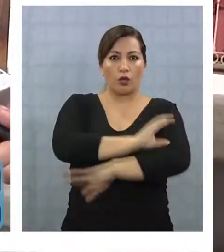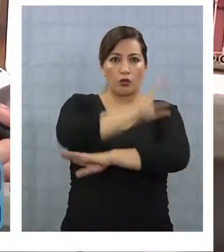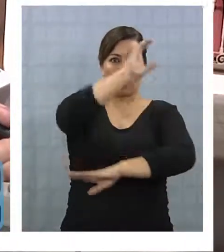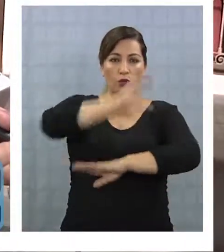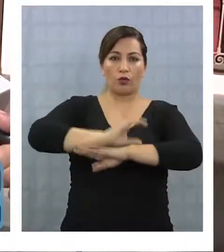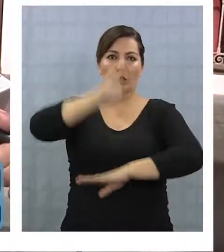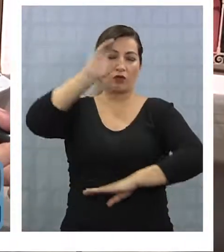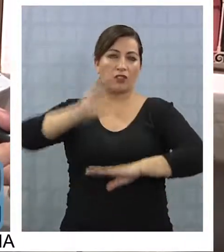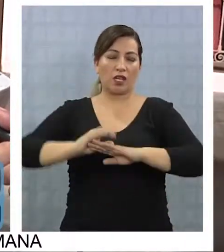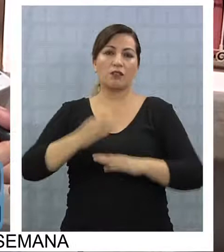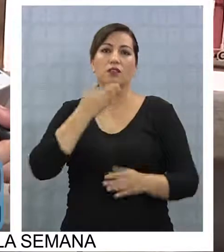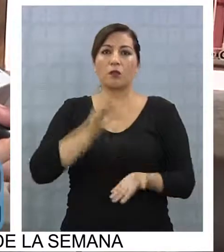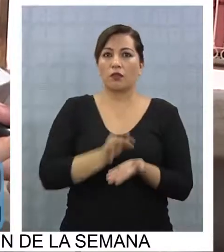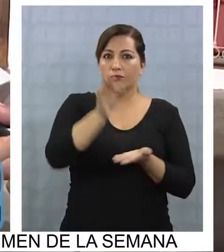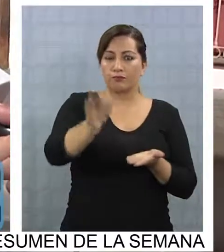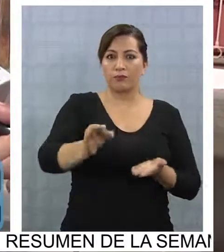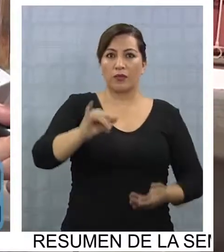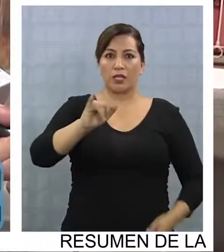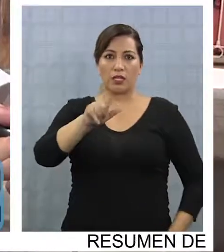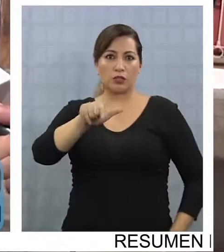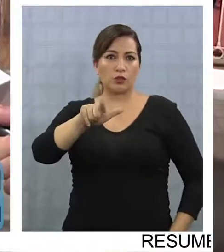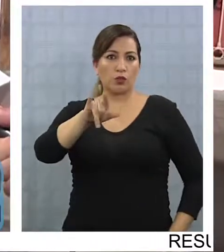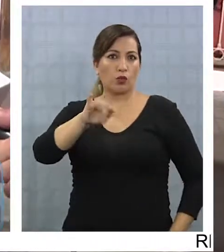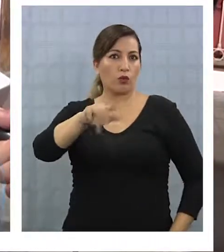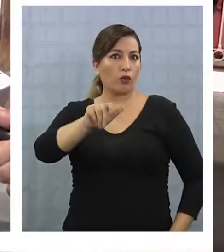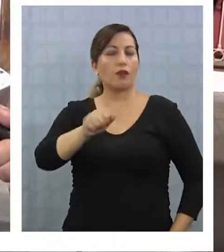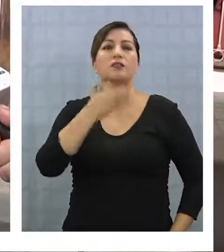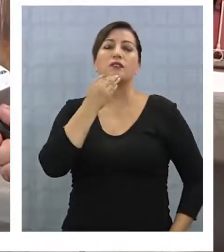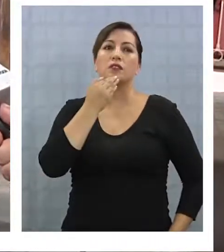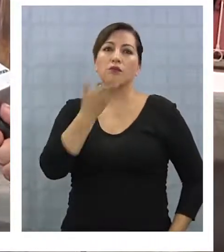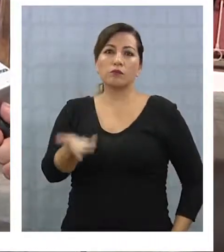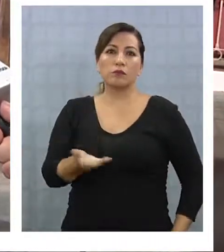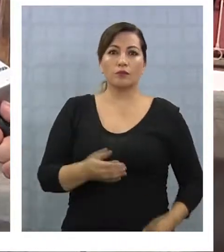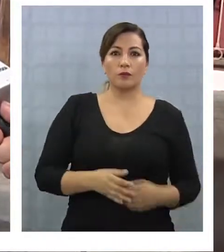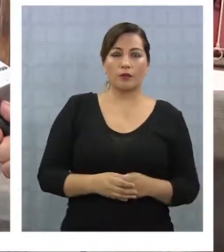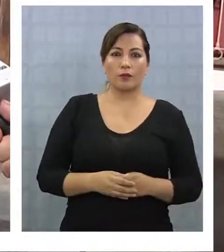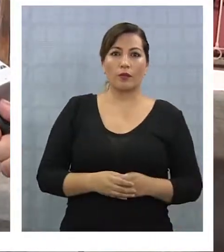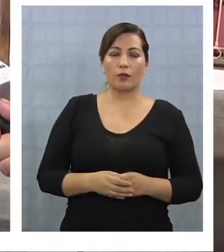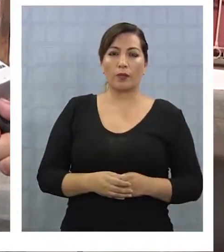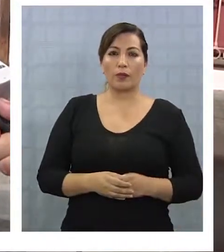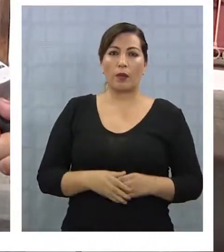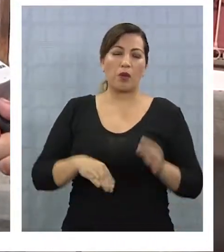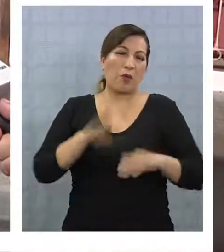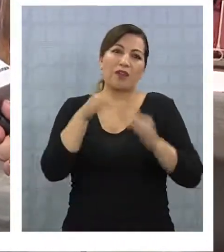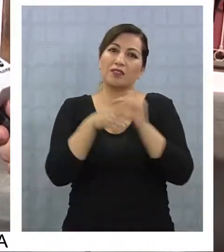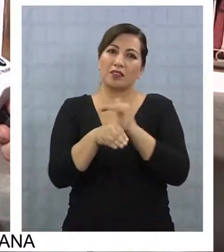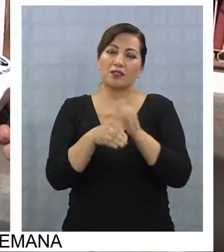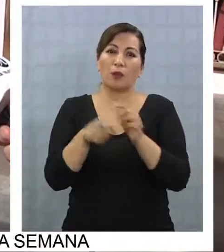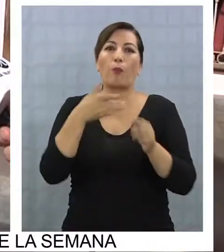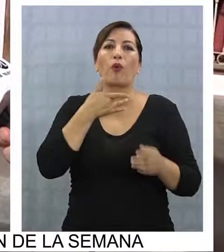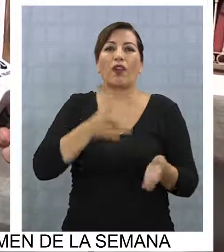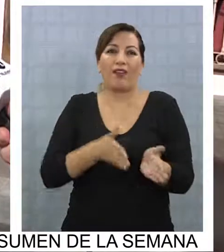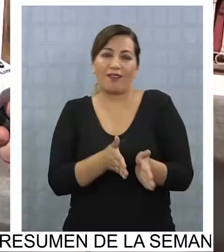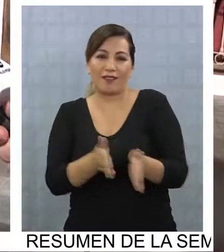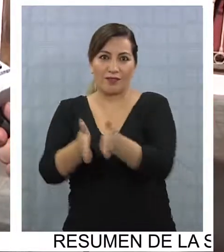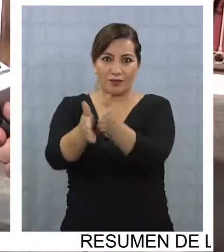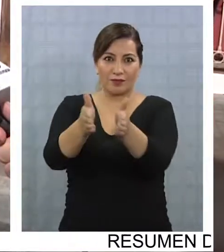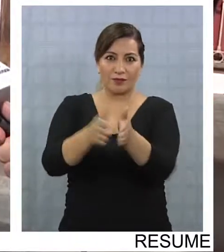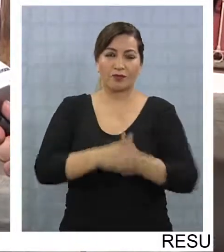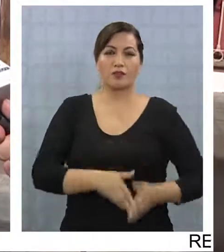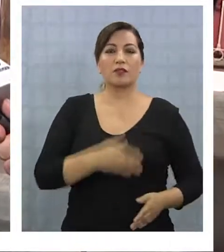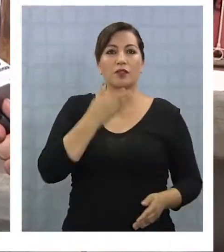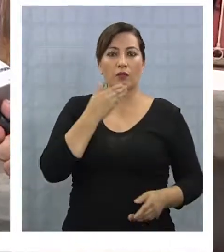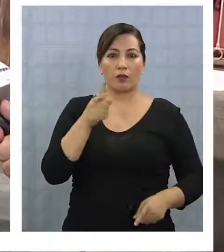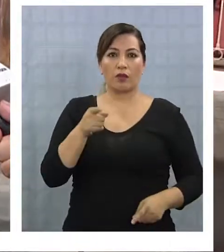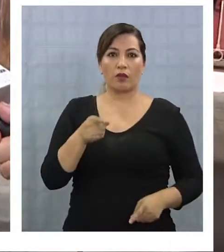es Colchane, Aventura y Luga, que es para los geysers, que también está medio acondicionado, pero es más accesible porque es más carretera.